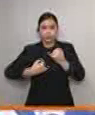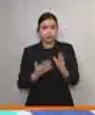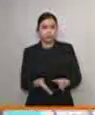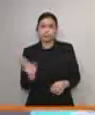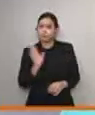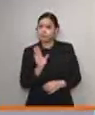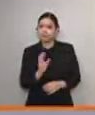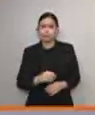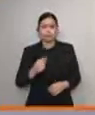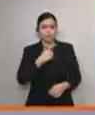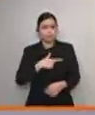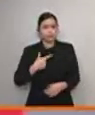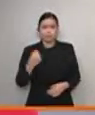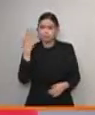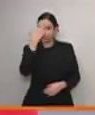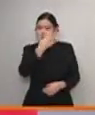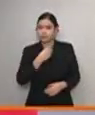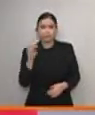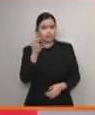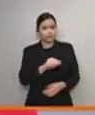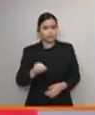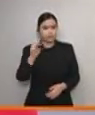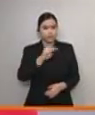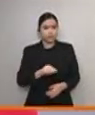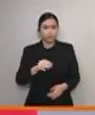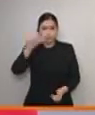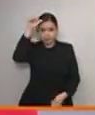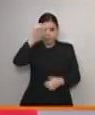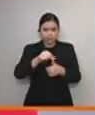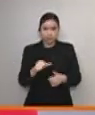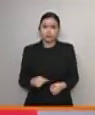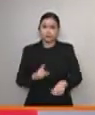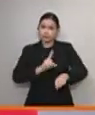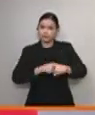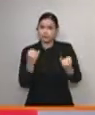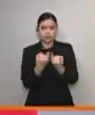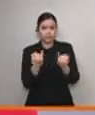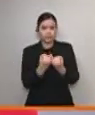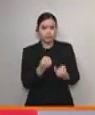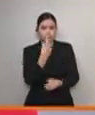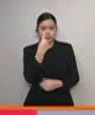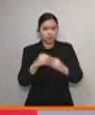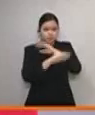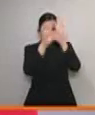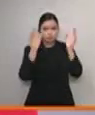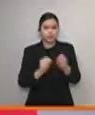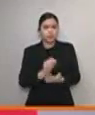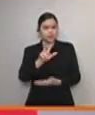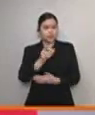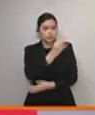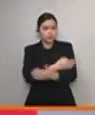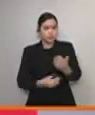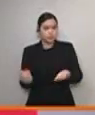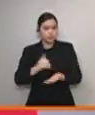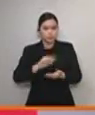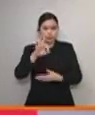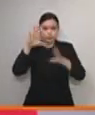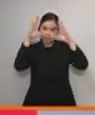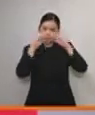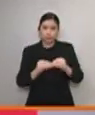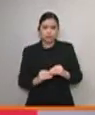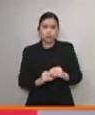me despido deseándoles un bonito miércoles y que no olviden nuestros horarios habituales: 11 de la mañana, 3 de la tarde y 9 de la